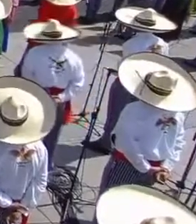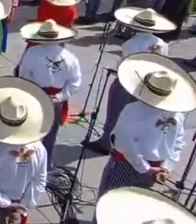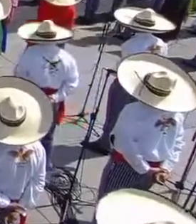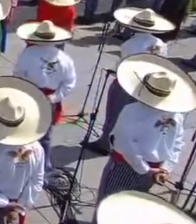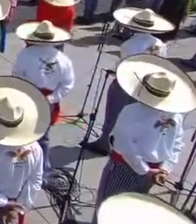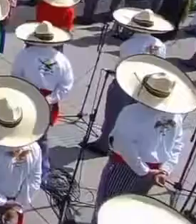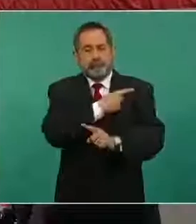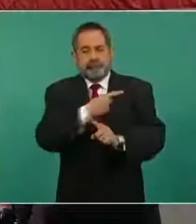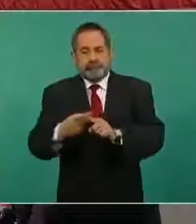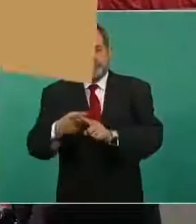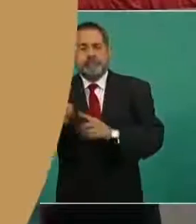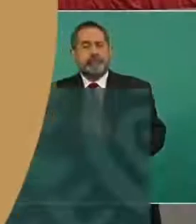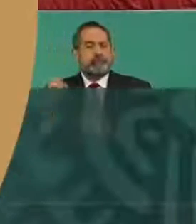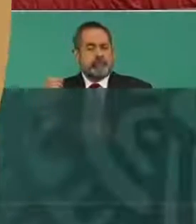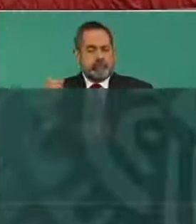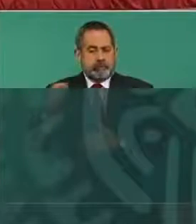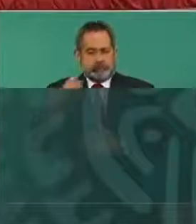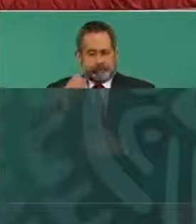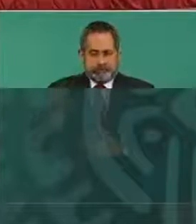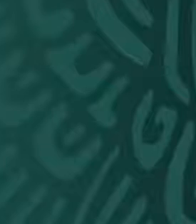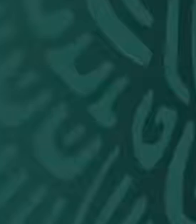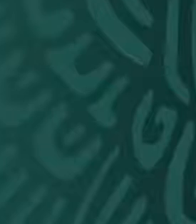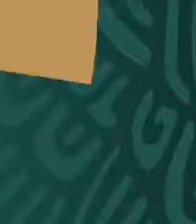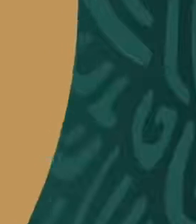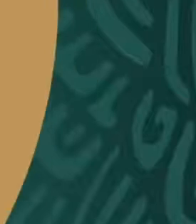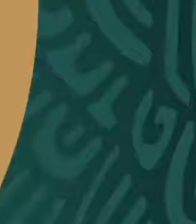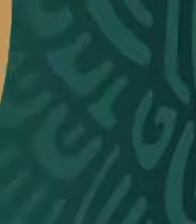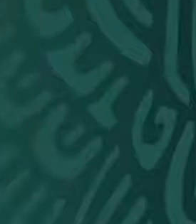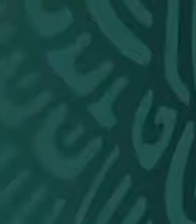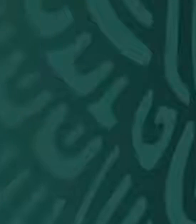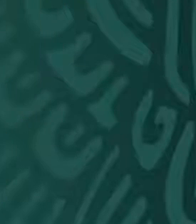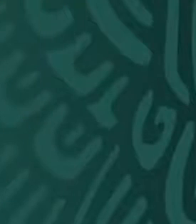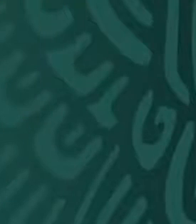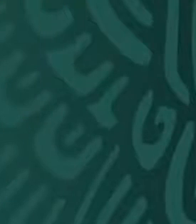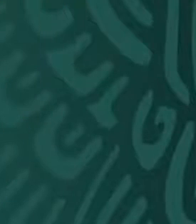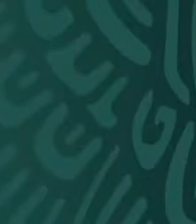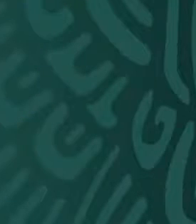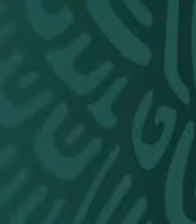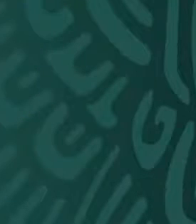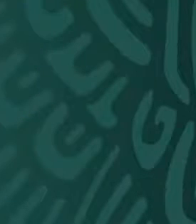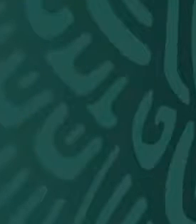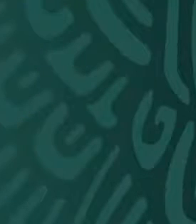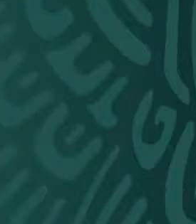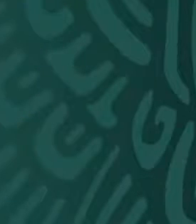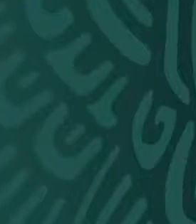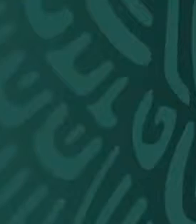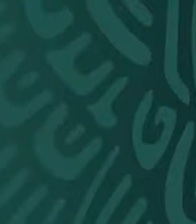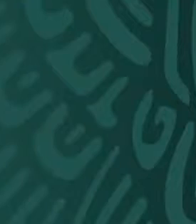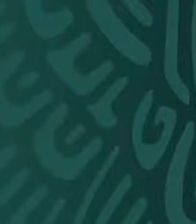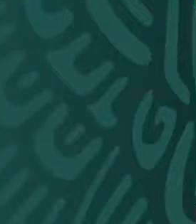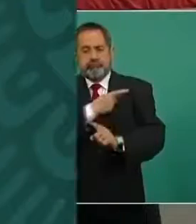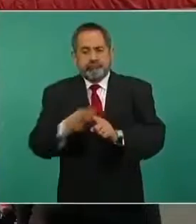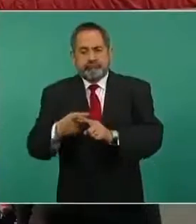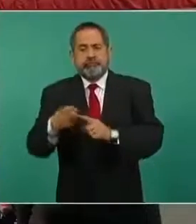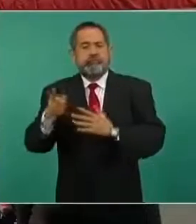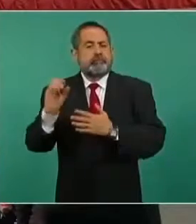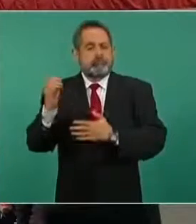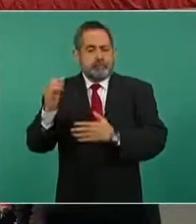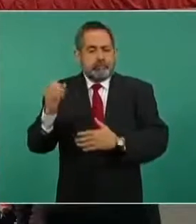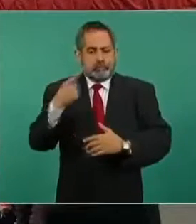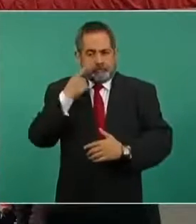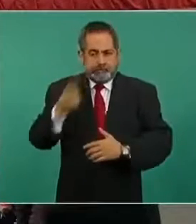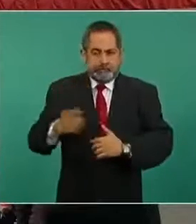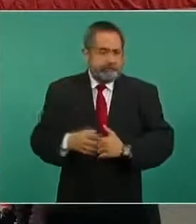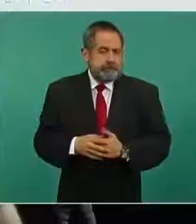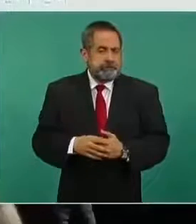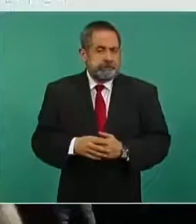los mexicanos. La secretaria de Seguridad, Isela Rodríguez, rindió el informe mensual de seguridad. Decir que